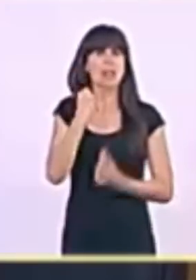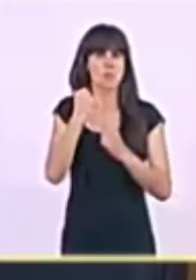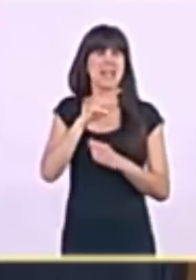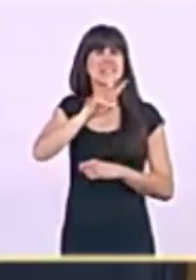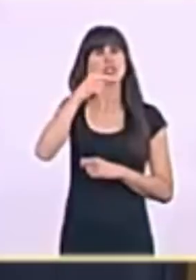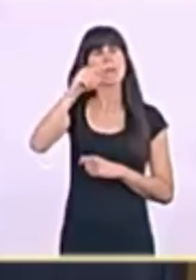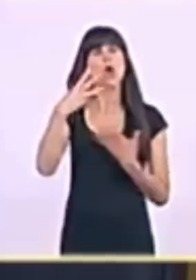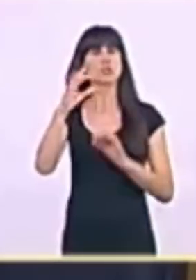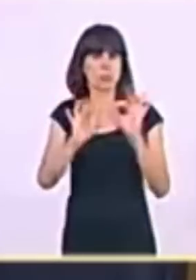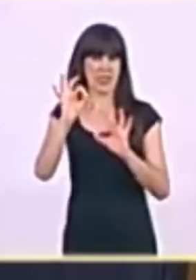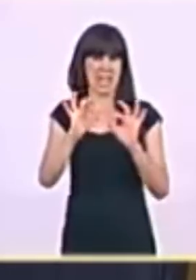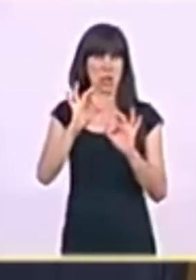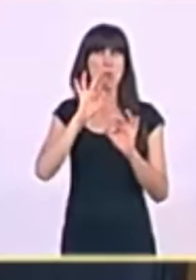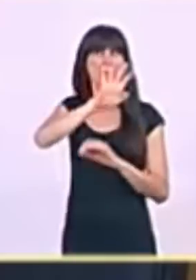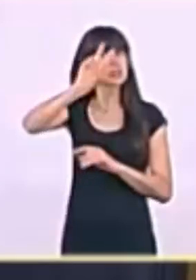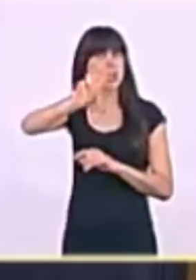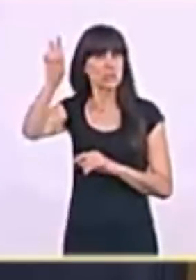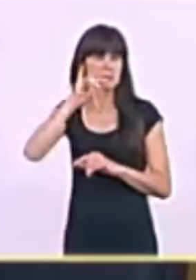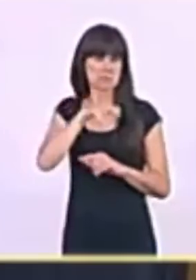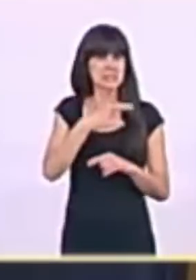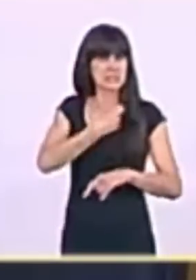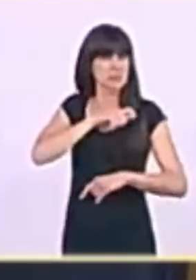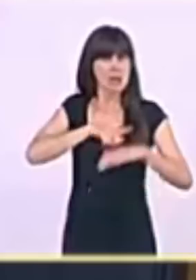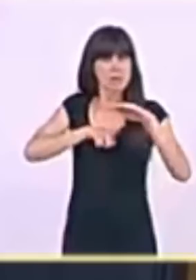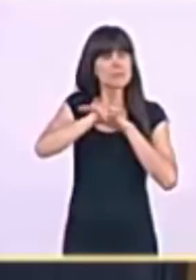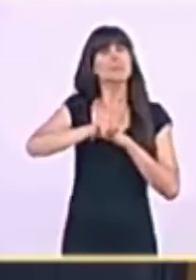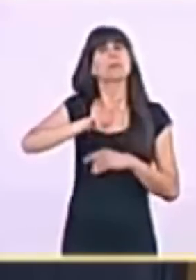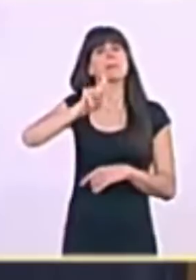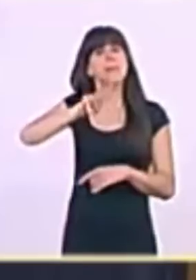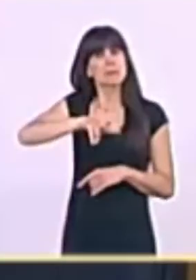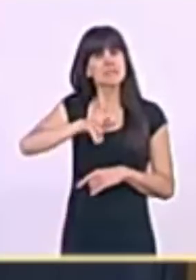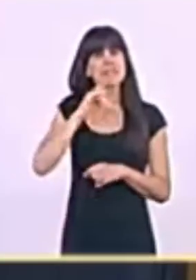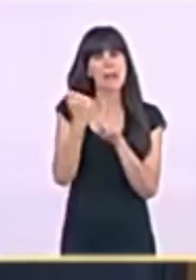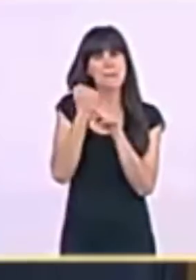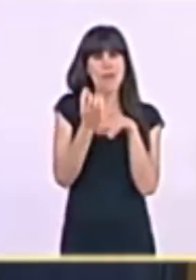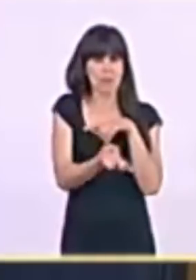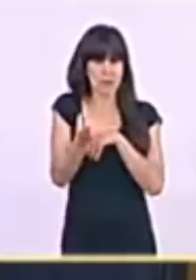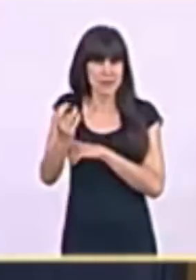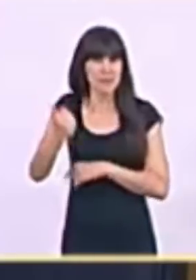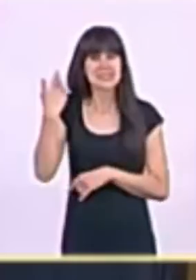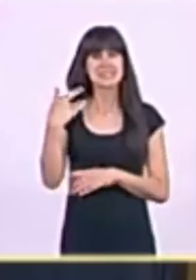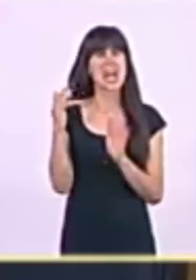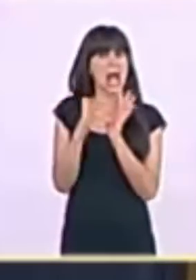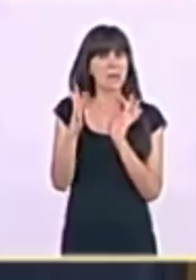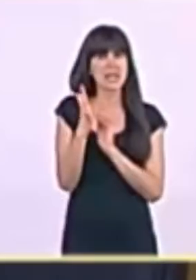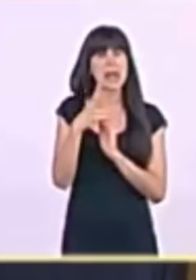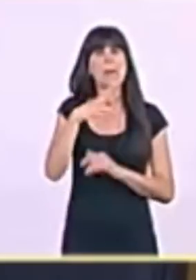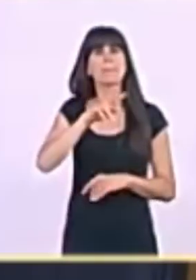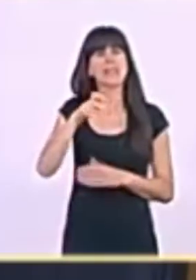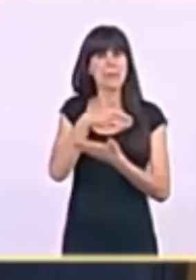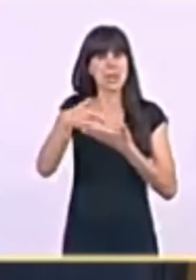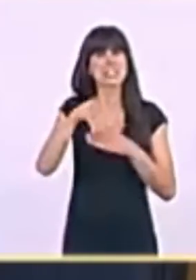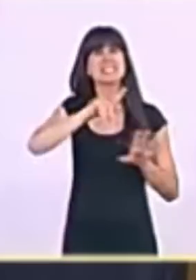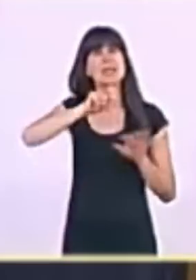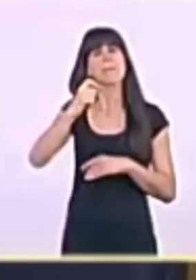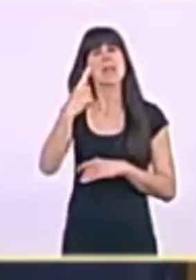trimestre se aceleró la creación de empleo, que en el mes de abril tenemos 20.600.000 personas afiliadas a la Seguridad Social, que